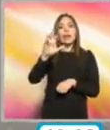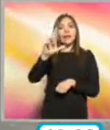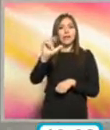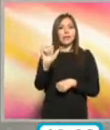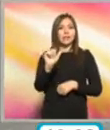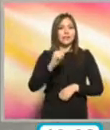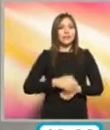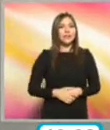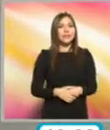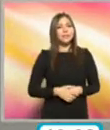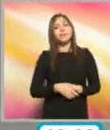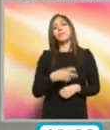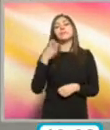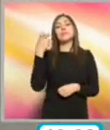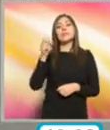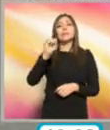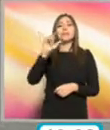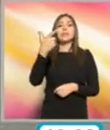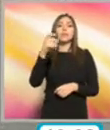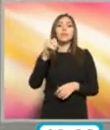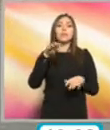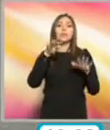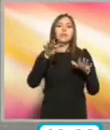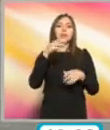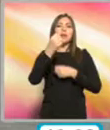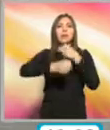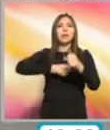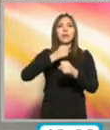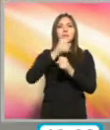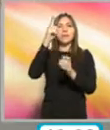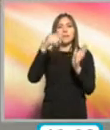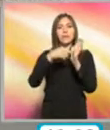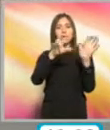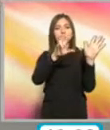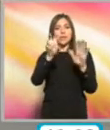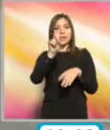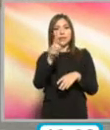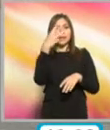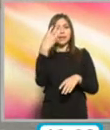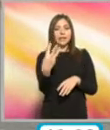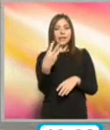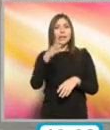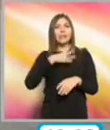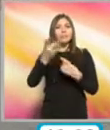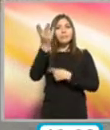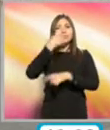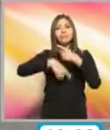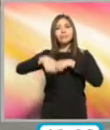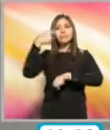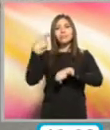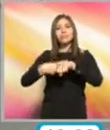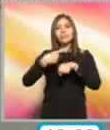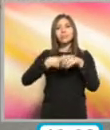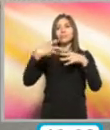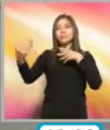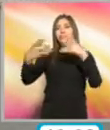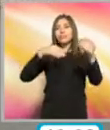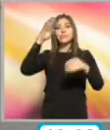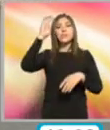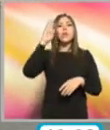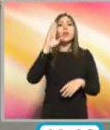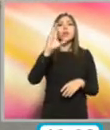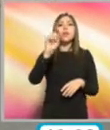Bueno, allá en el siglo XIX, en el año de 1833, se soltó una epidemia de cólera y cuentan